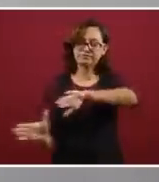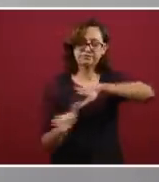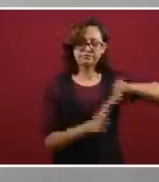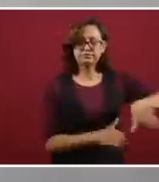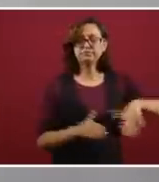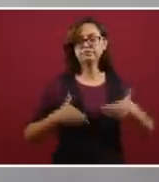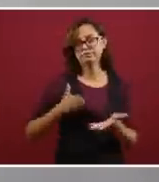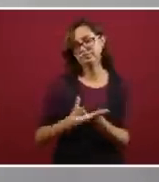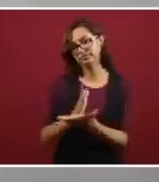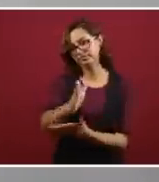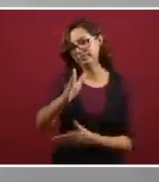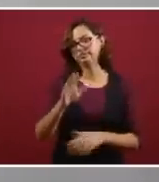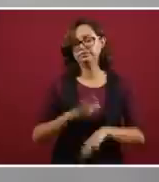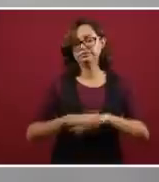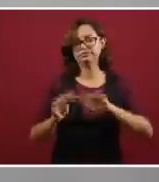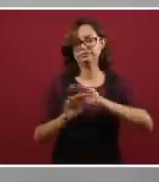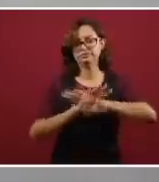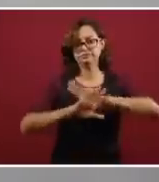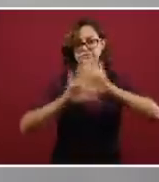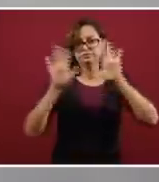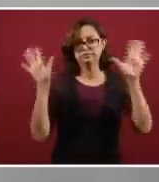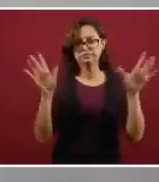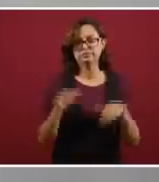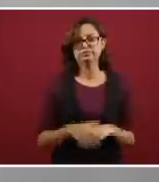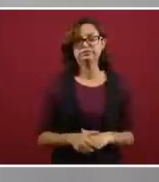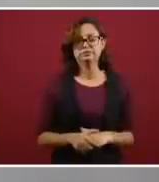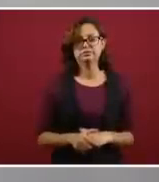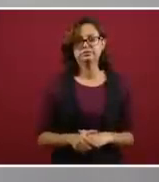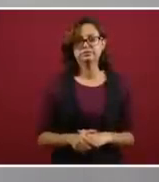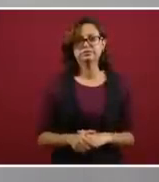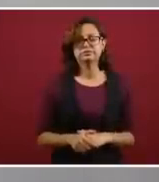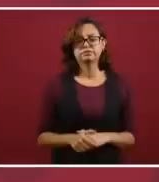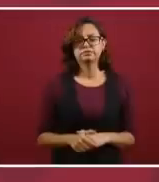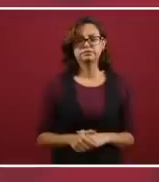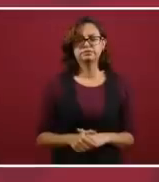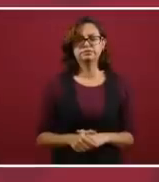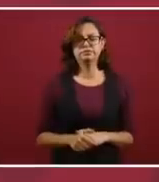plan. Esto va acompañado pues de